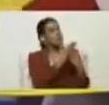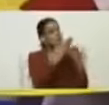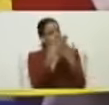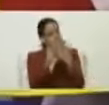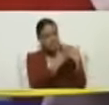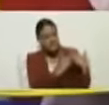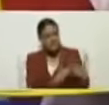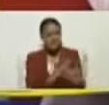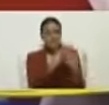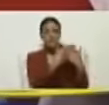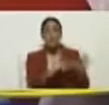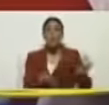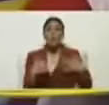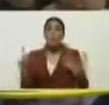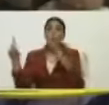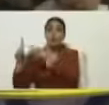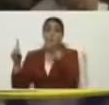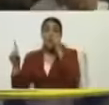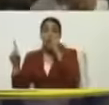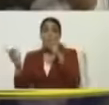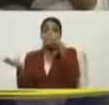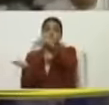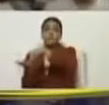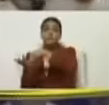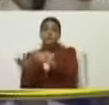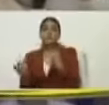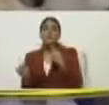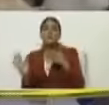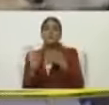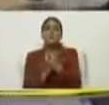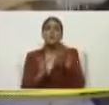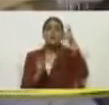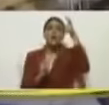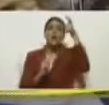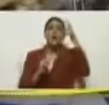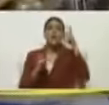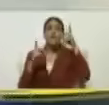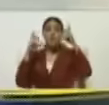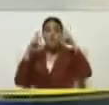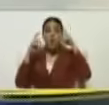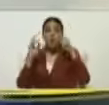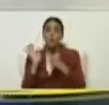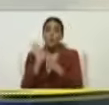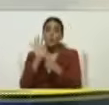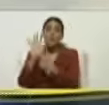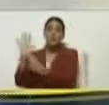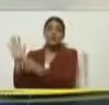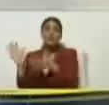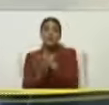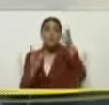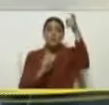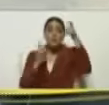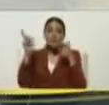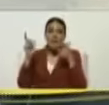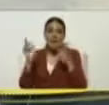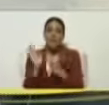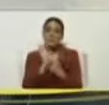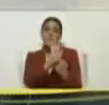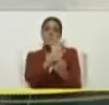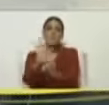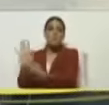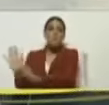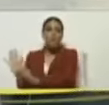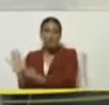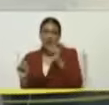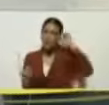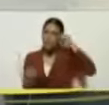cuando salió Ramos Alup y sacó las fotos de Chávez y de Bolívar y todos los cuadros de los héroes de la Asamblea Nacional,